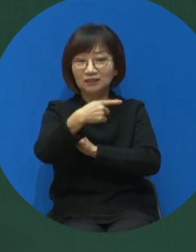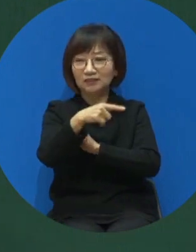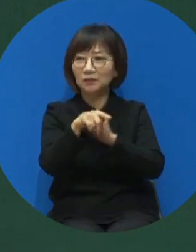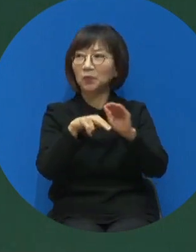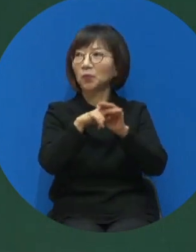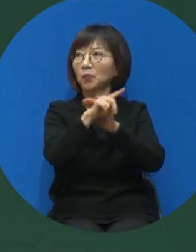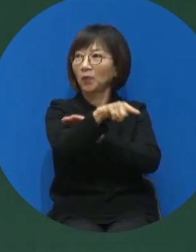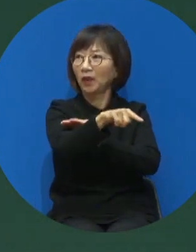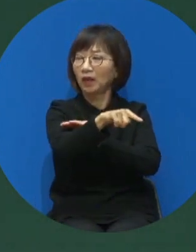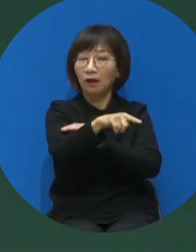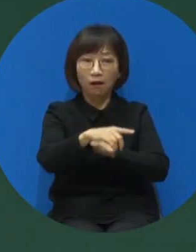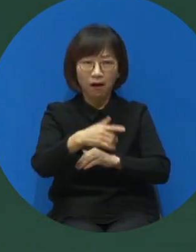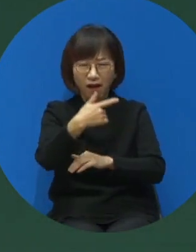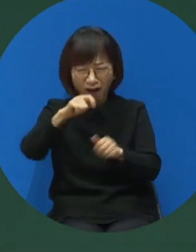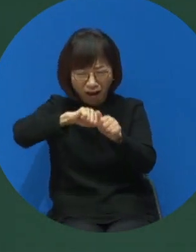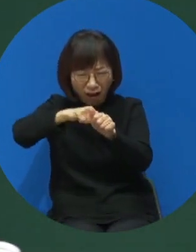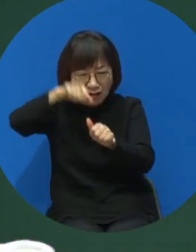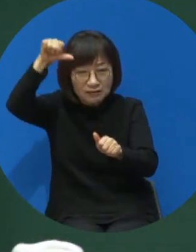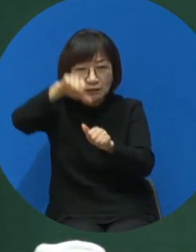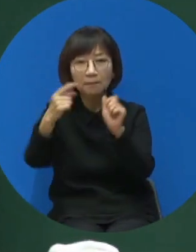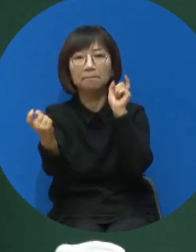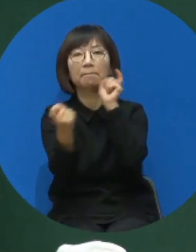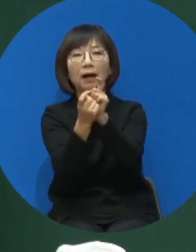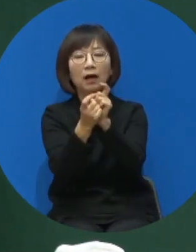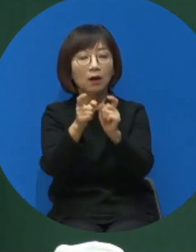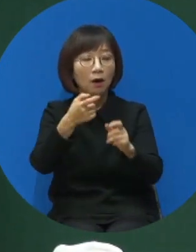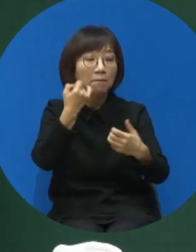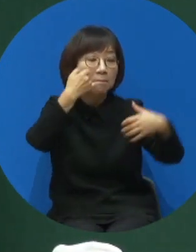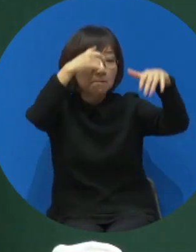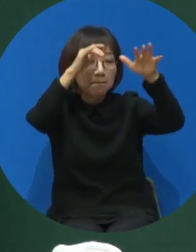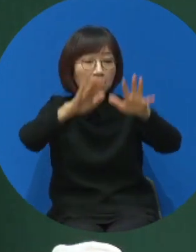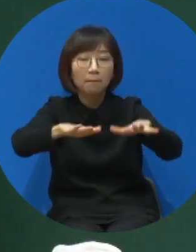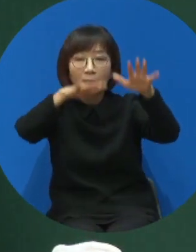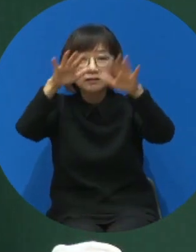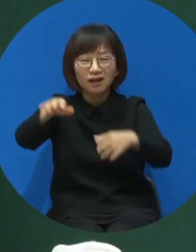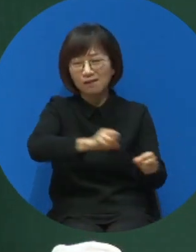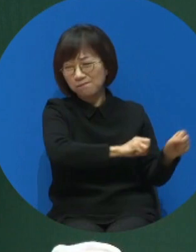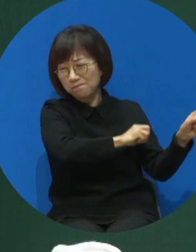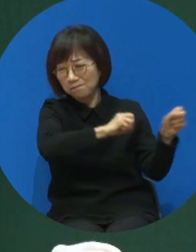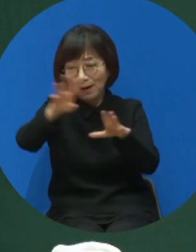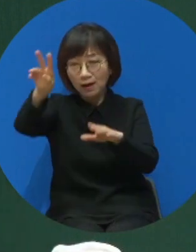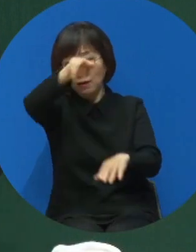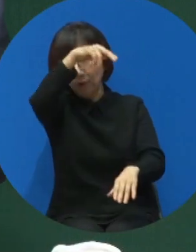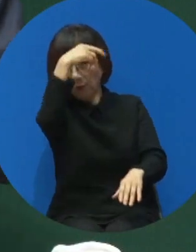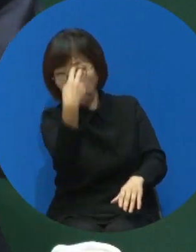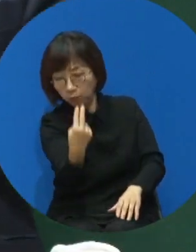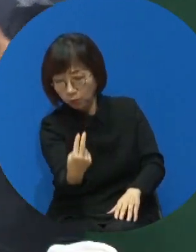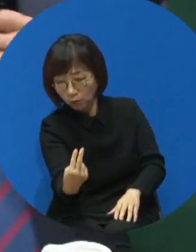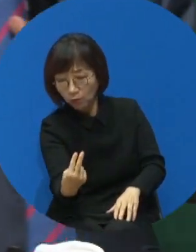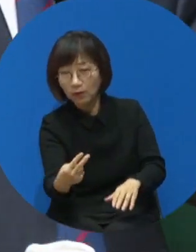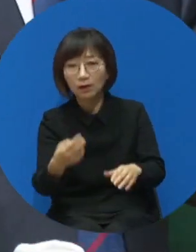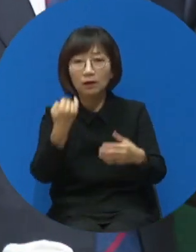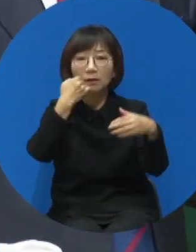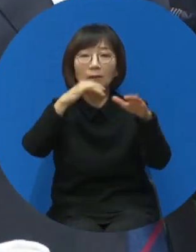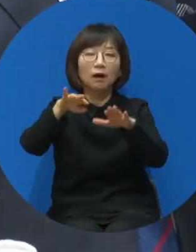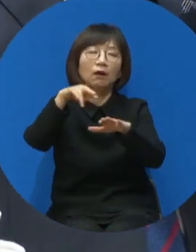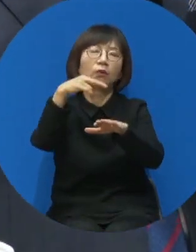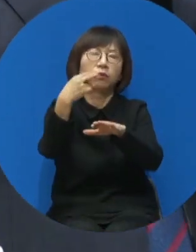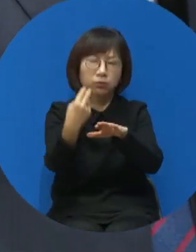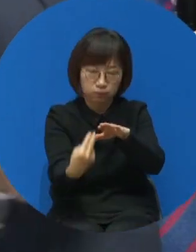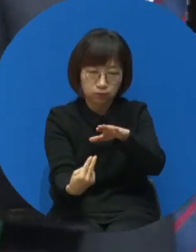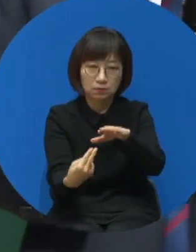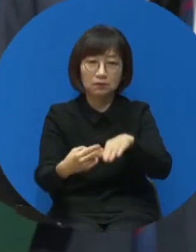de pata sólo paguen por un momento y viene un gran desastre hasta que tuvo que echar arrojado al mar y dicho 828